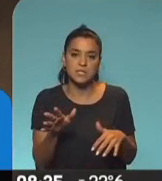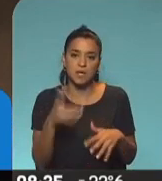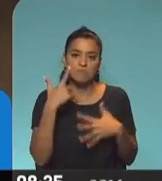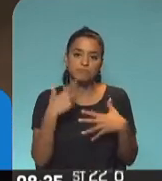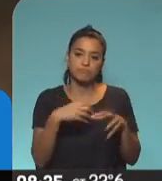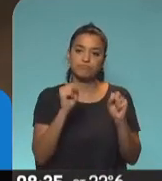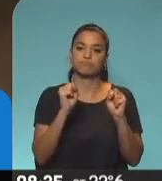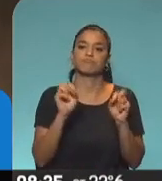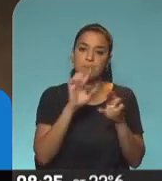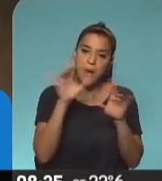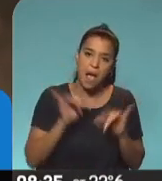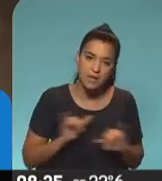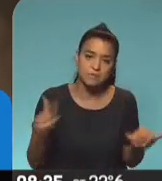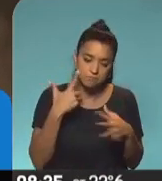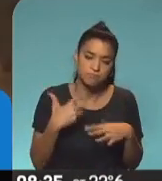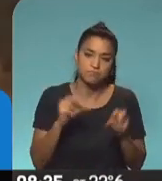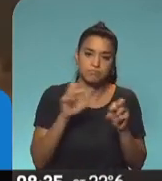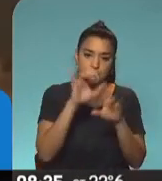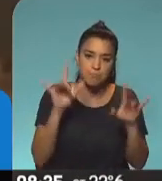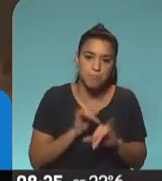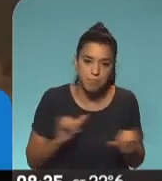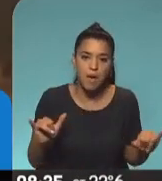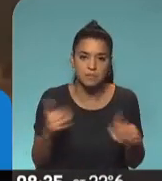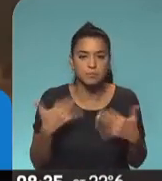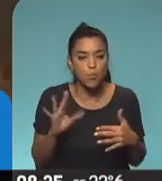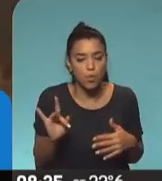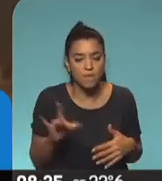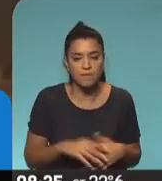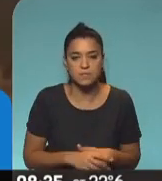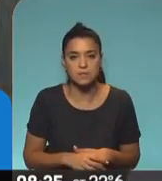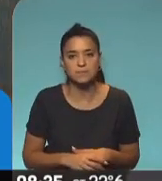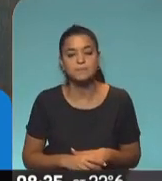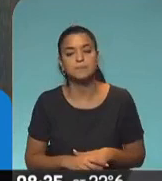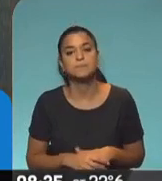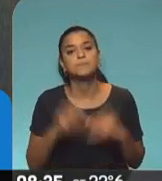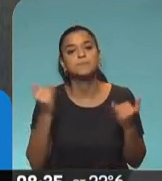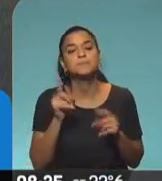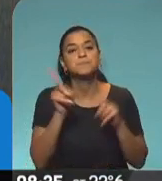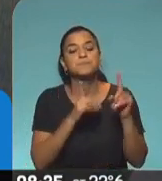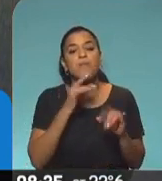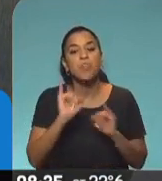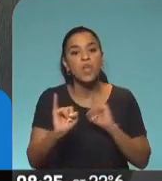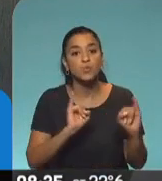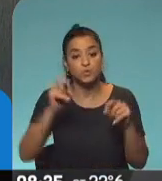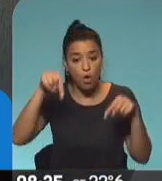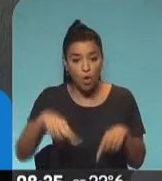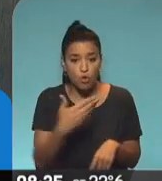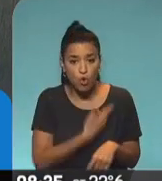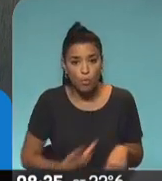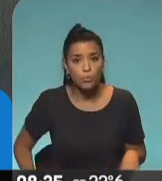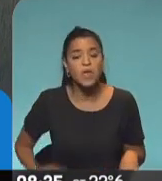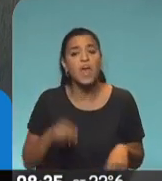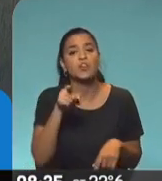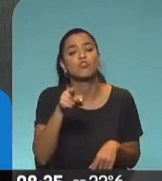de la paz, encontrar la paz, no la búsqueda, encontrarla. Hay también algunas denuncias de que hoy el gobierno de